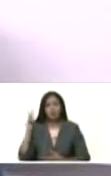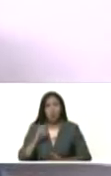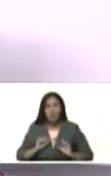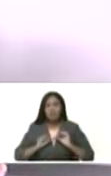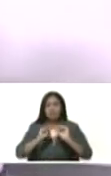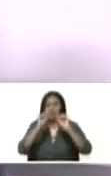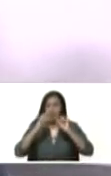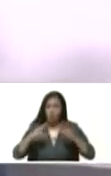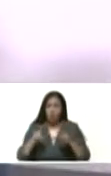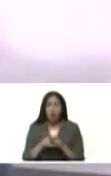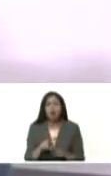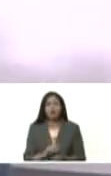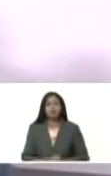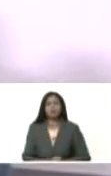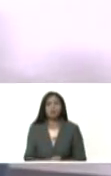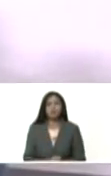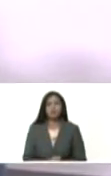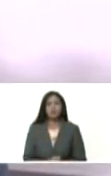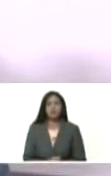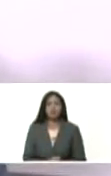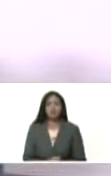adelante.